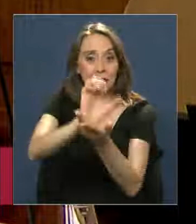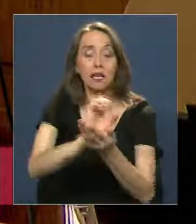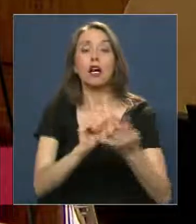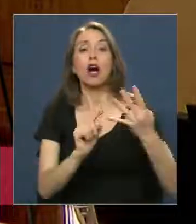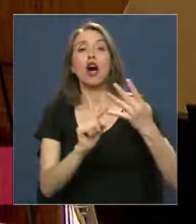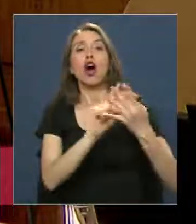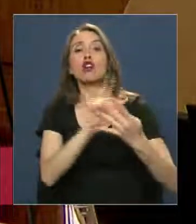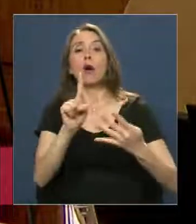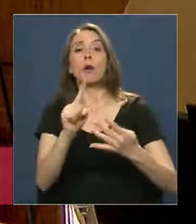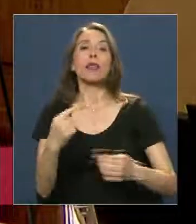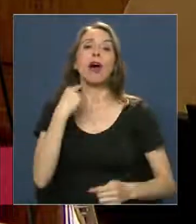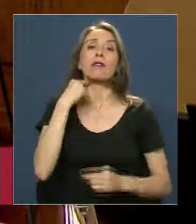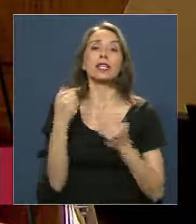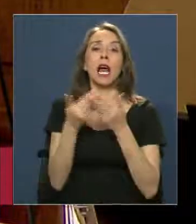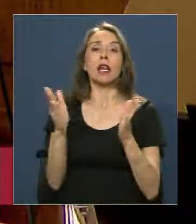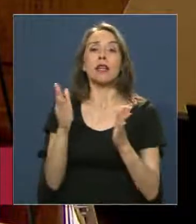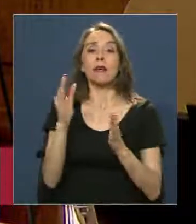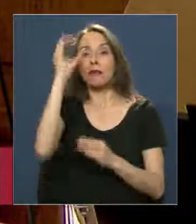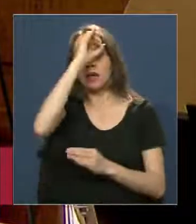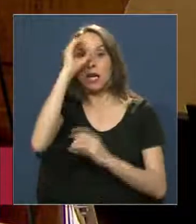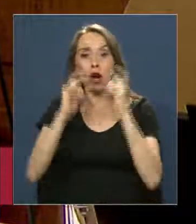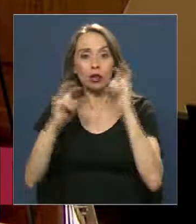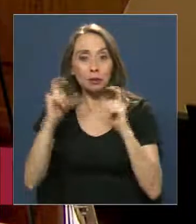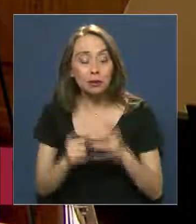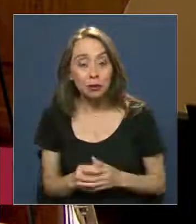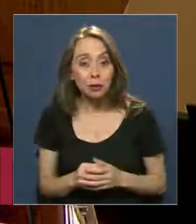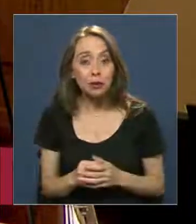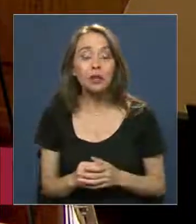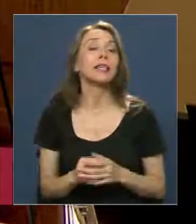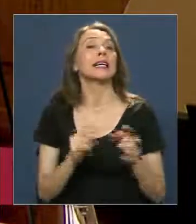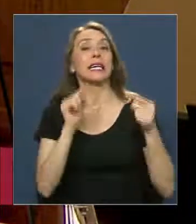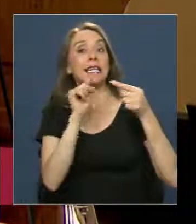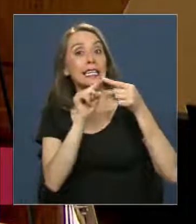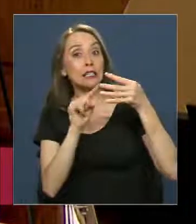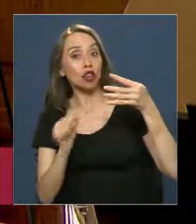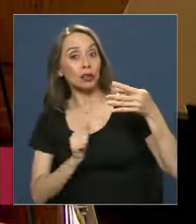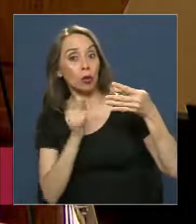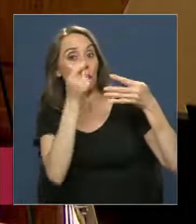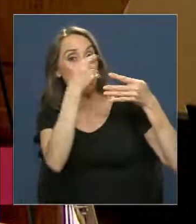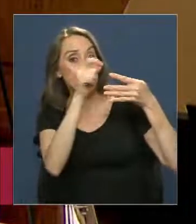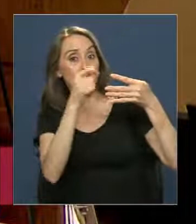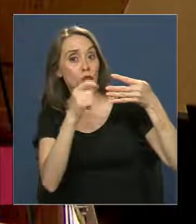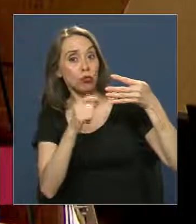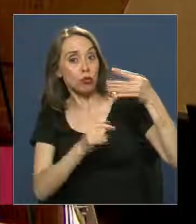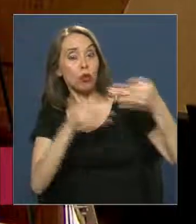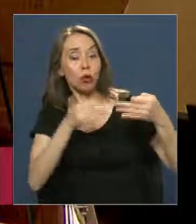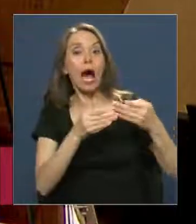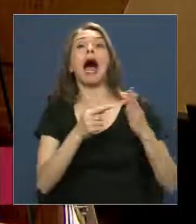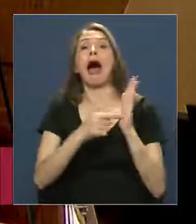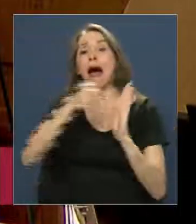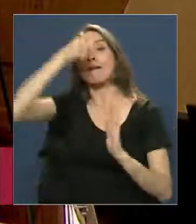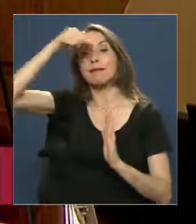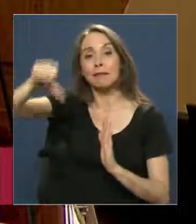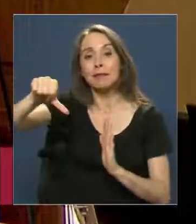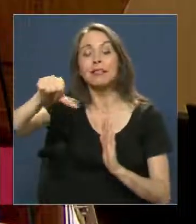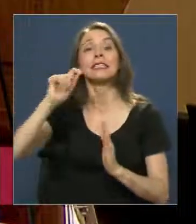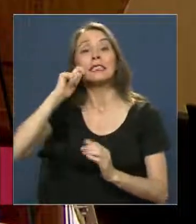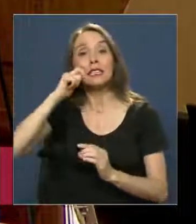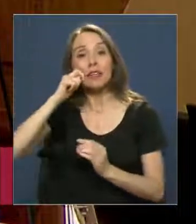la libertad de expresión, y ello implica que la sociedad